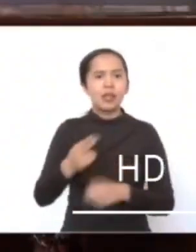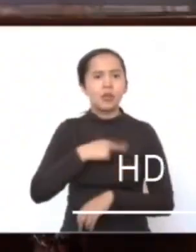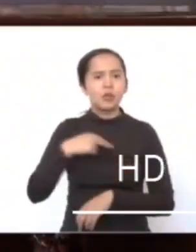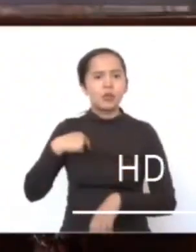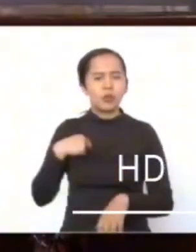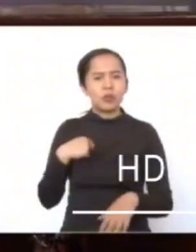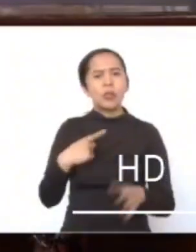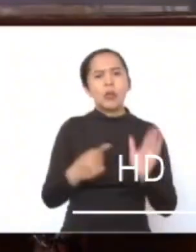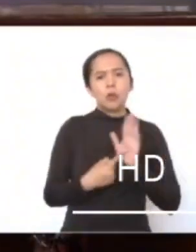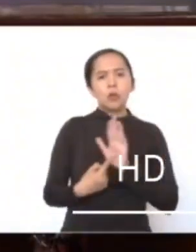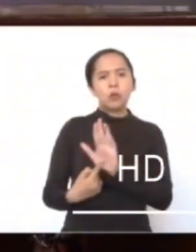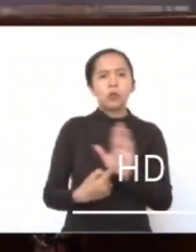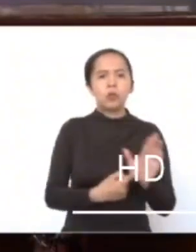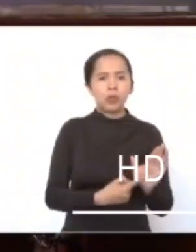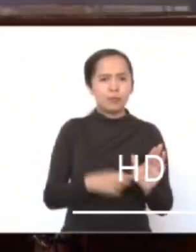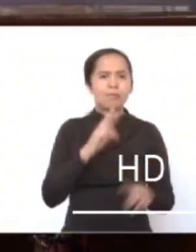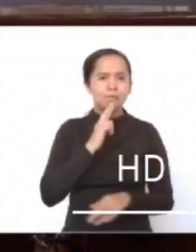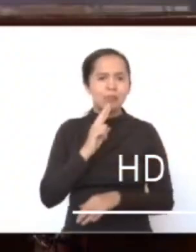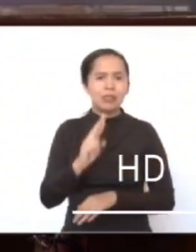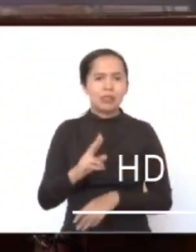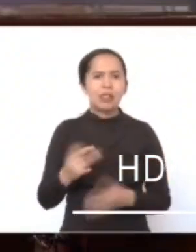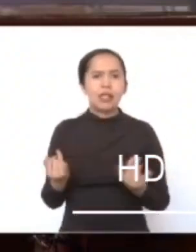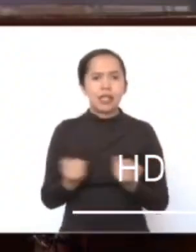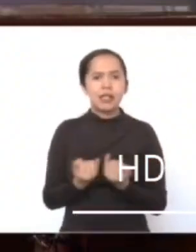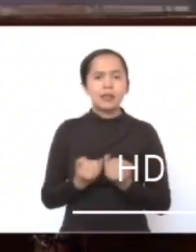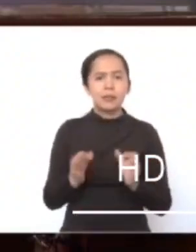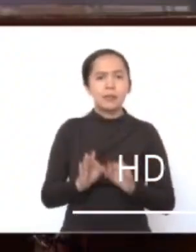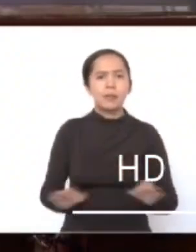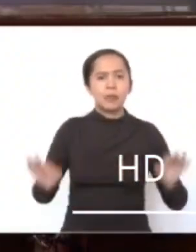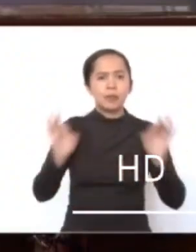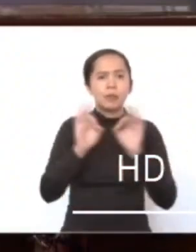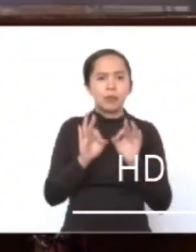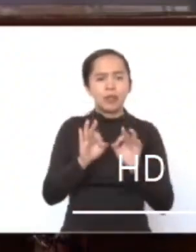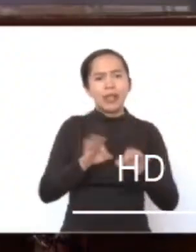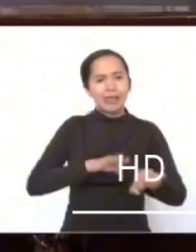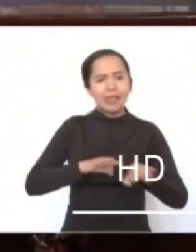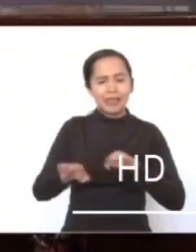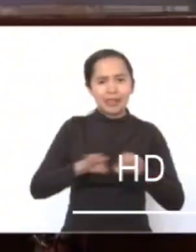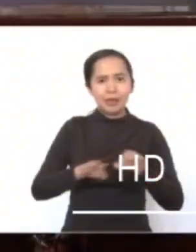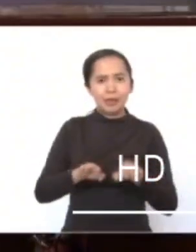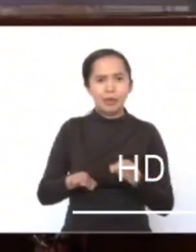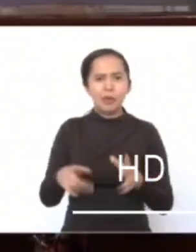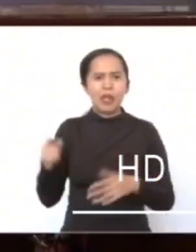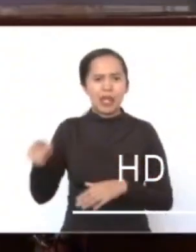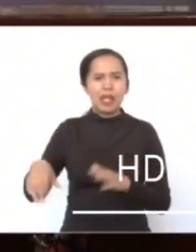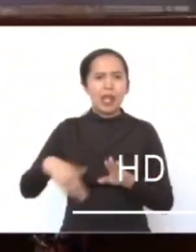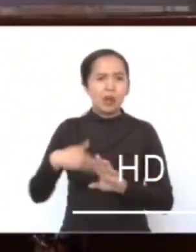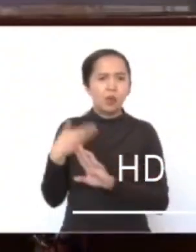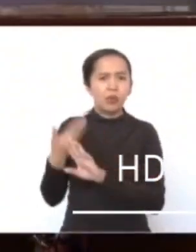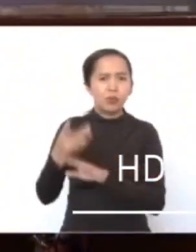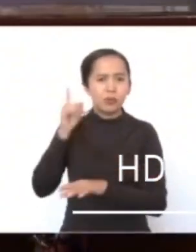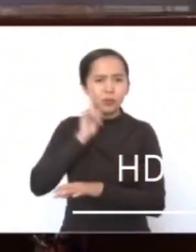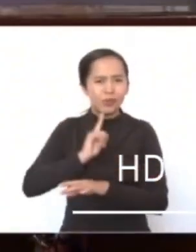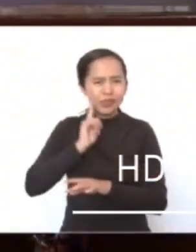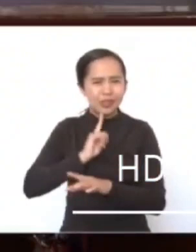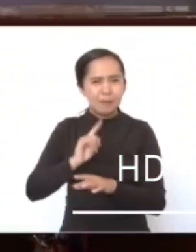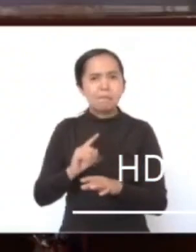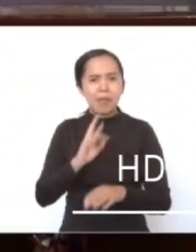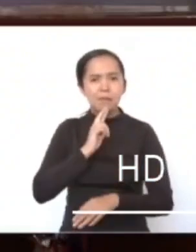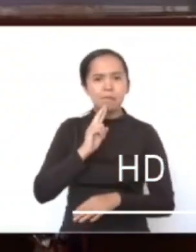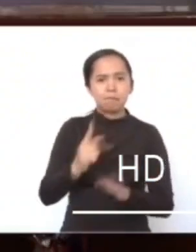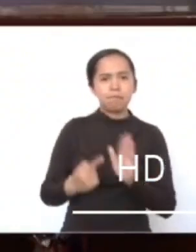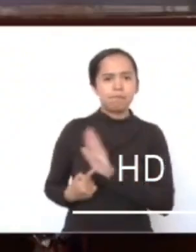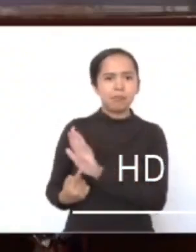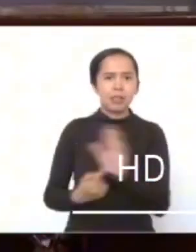de rendición de cuentas como parte fundamental de los trabajos de la alerta por violencia contra las mujeres, que